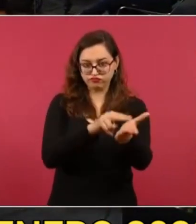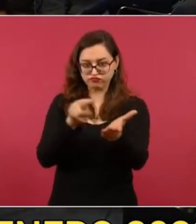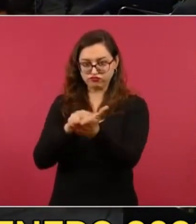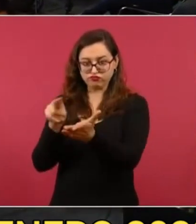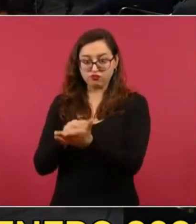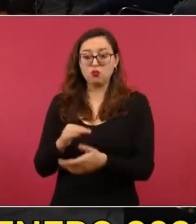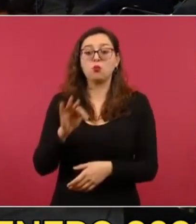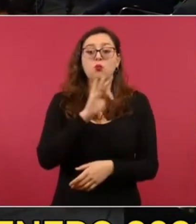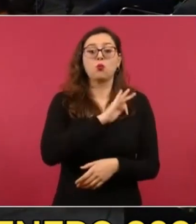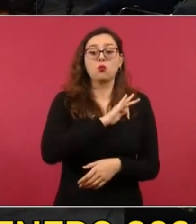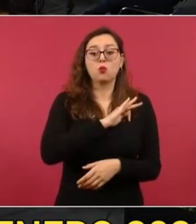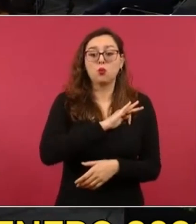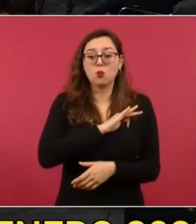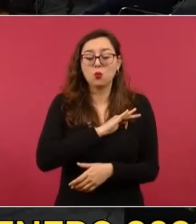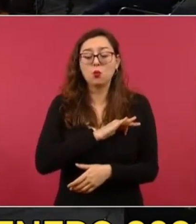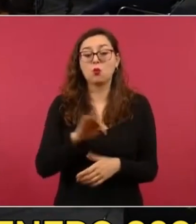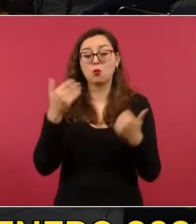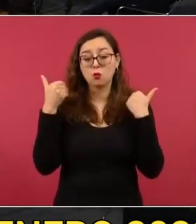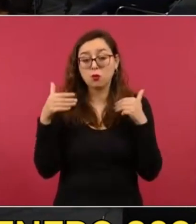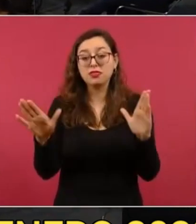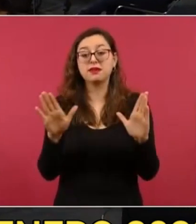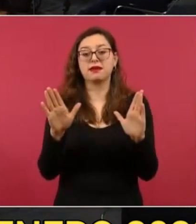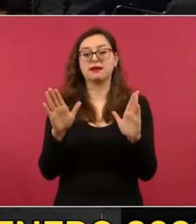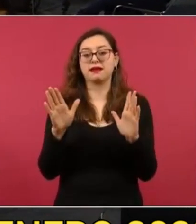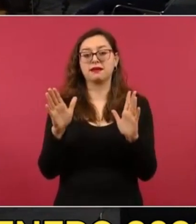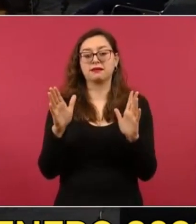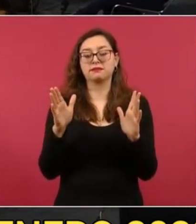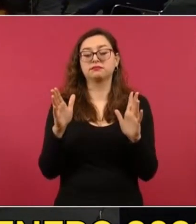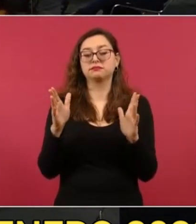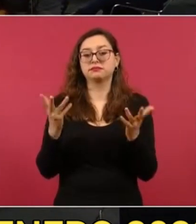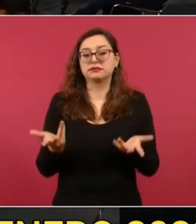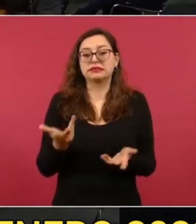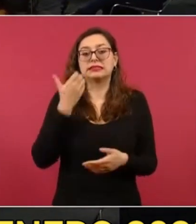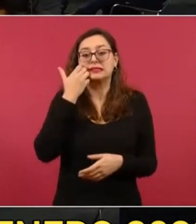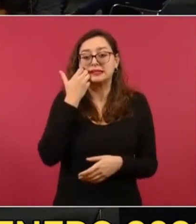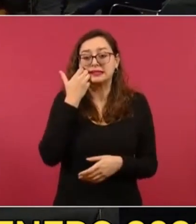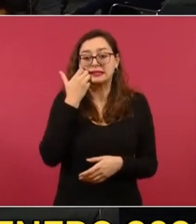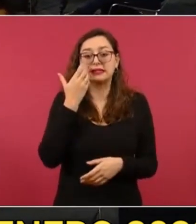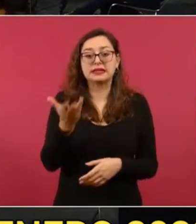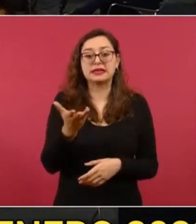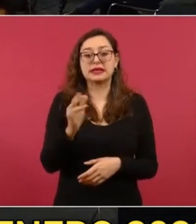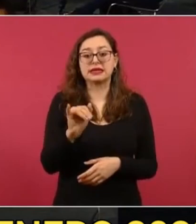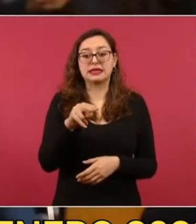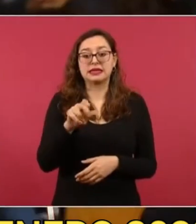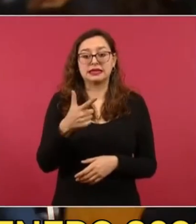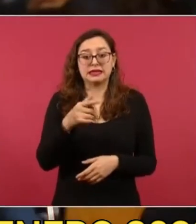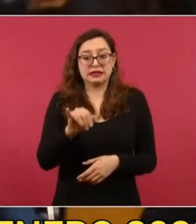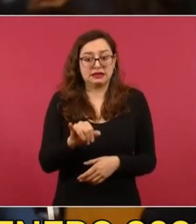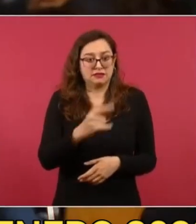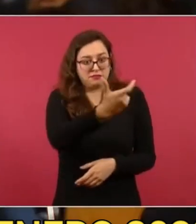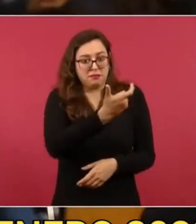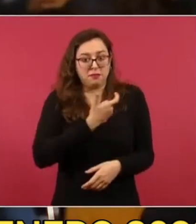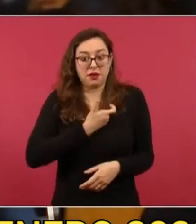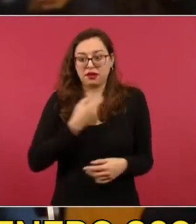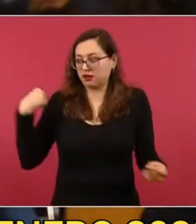puedan también obtener, pues ellos lo que quieren que el INEGI les pague por el tiempo